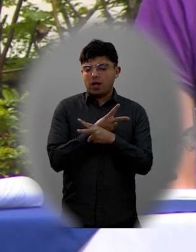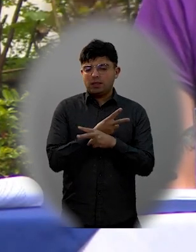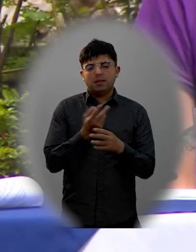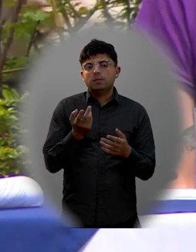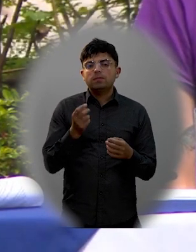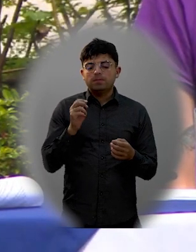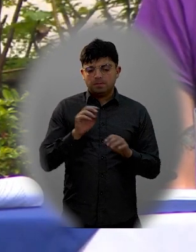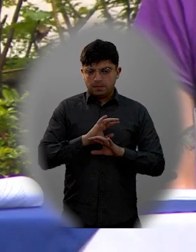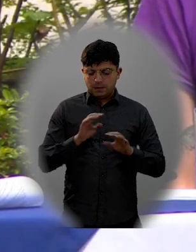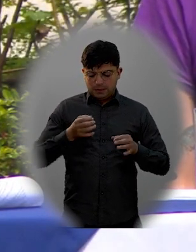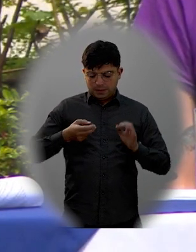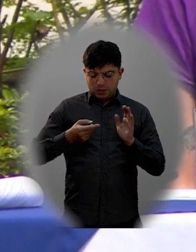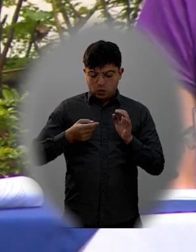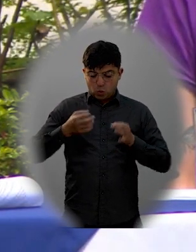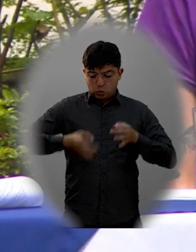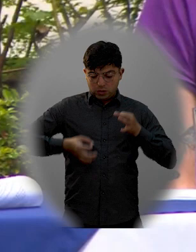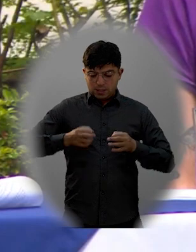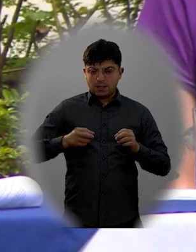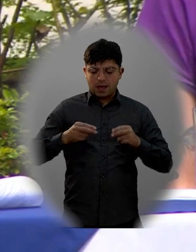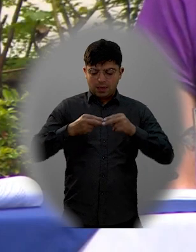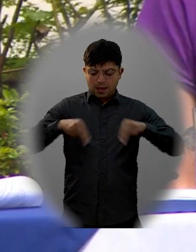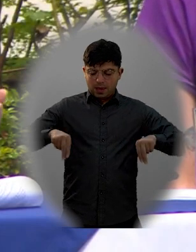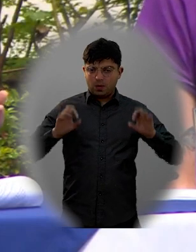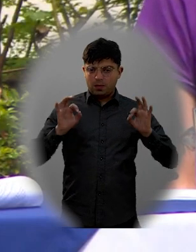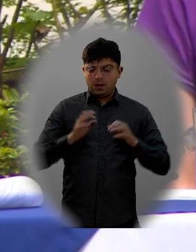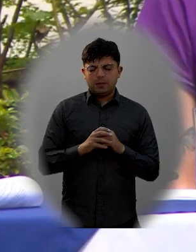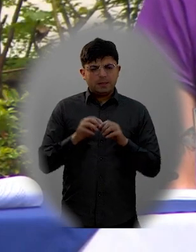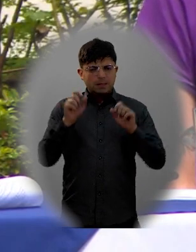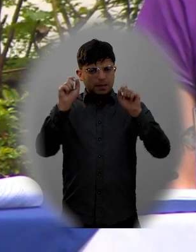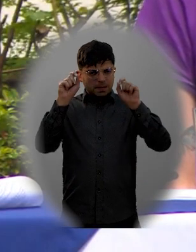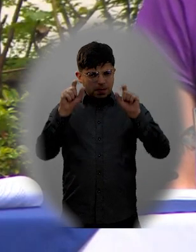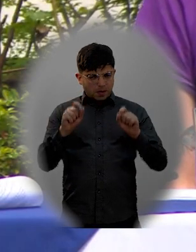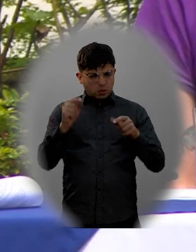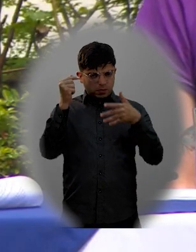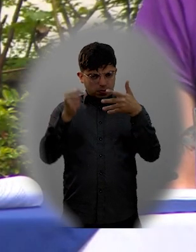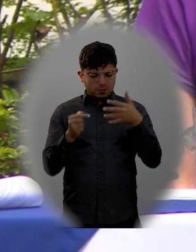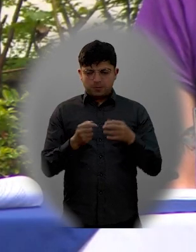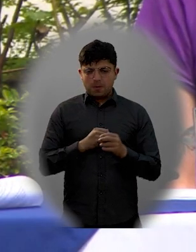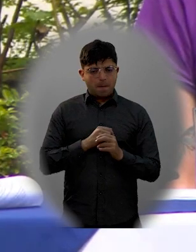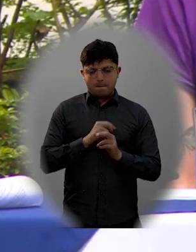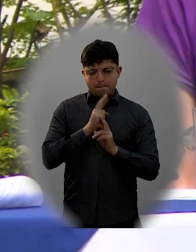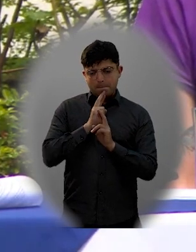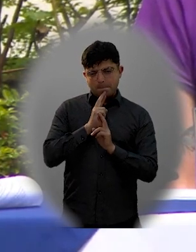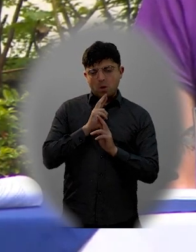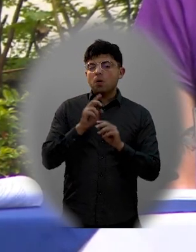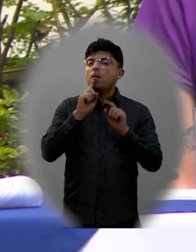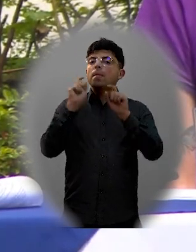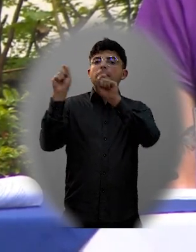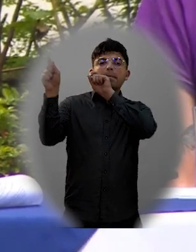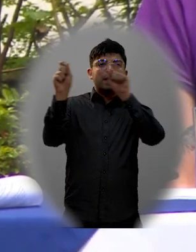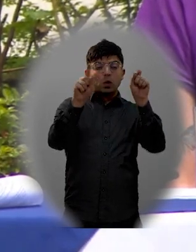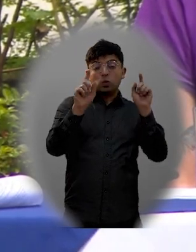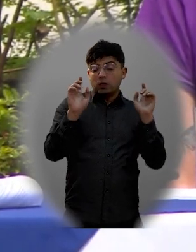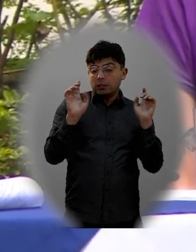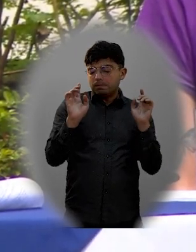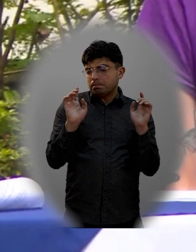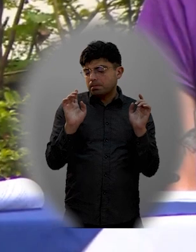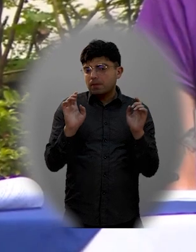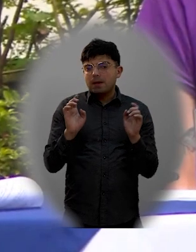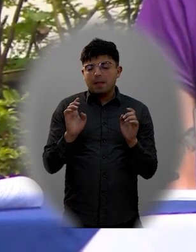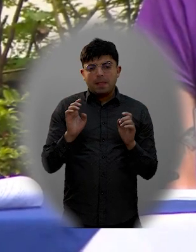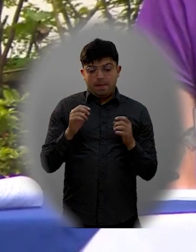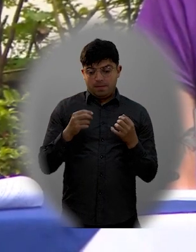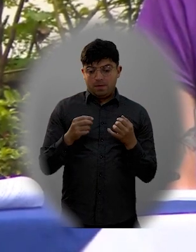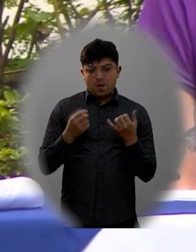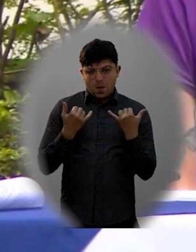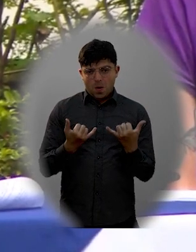poder decir que hay justicias de género? Creo que son muchas preguntas, no tengo respuestas, son preguntas, pero que encuentro que en un momento